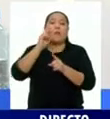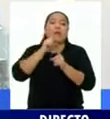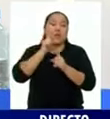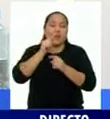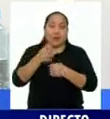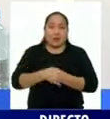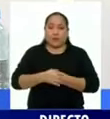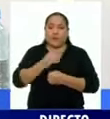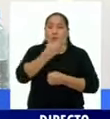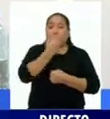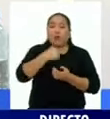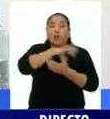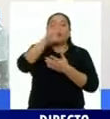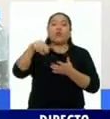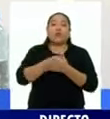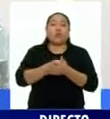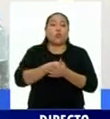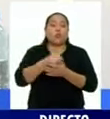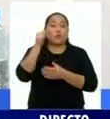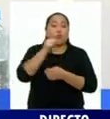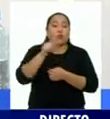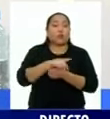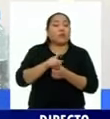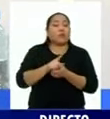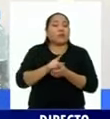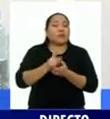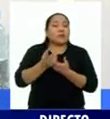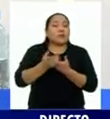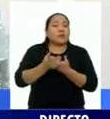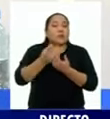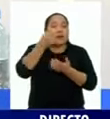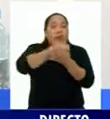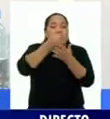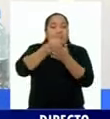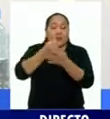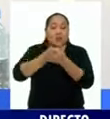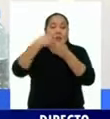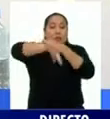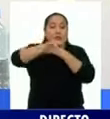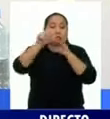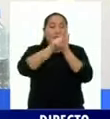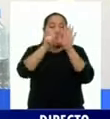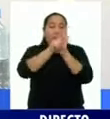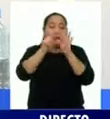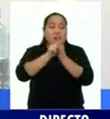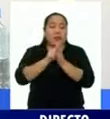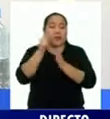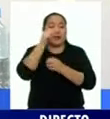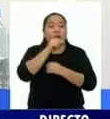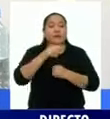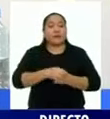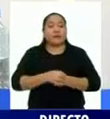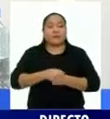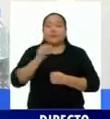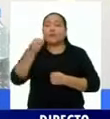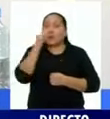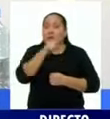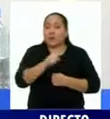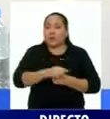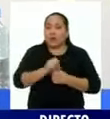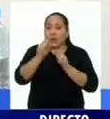gastos estén en la ley de presupuesto. ¿Por qué? Porque de alguna manera es una ley transparente que toda